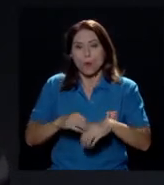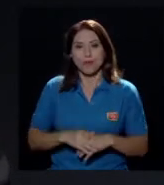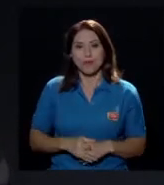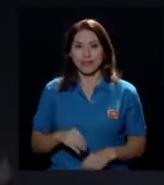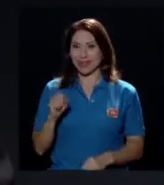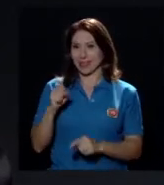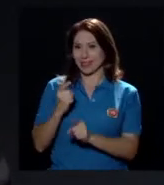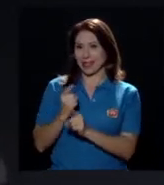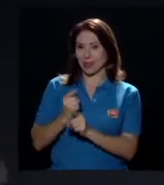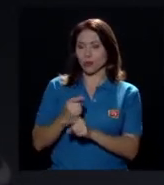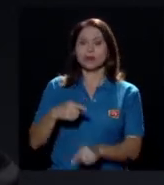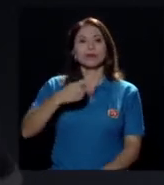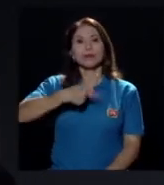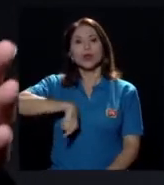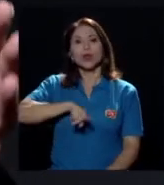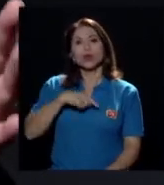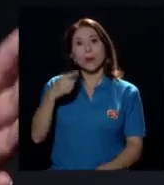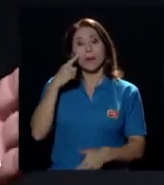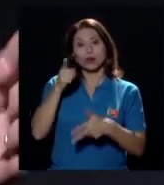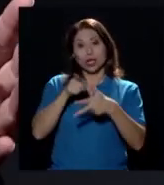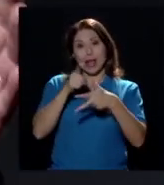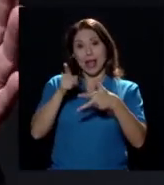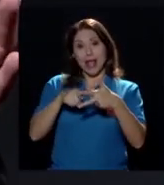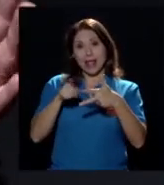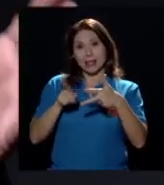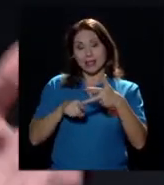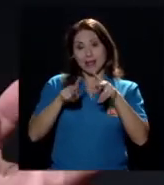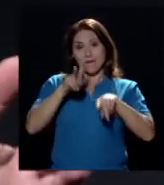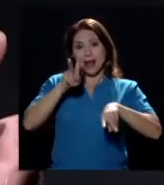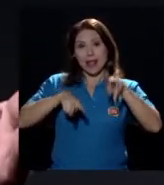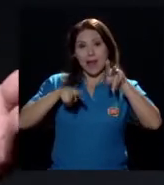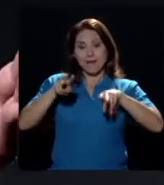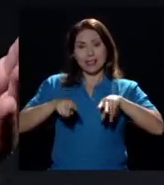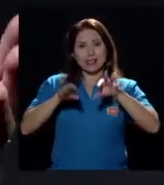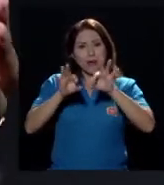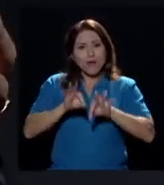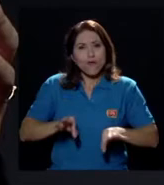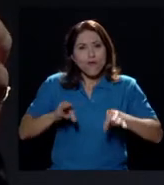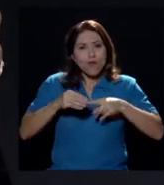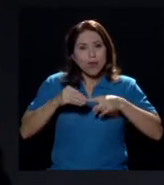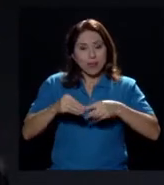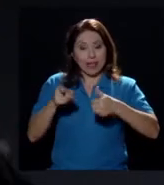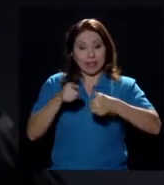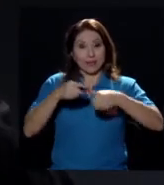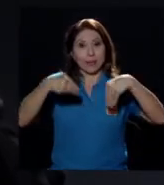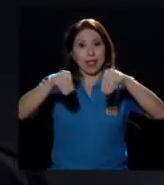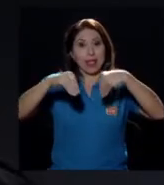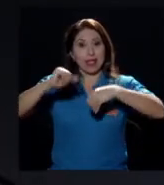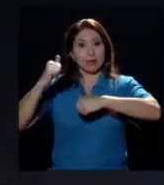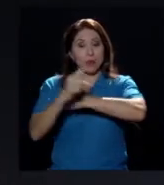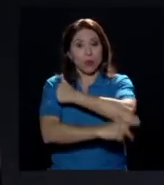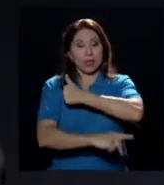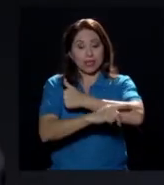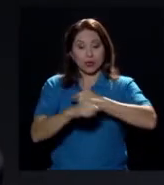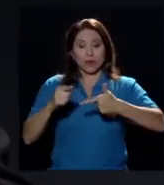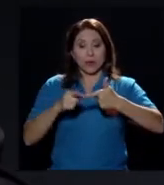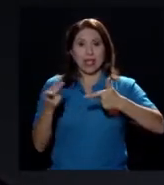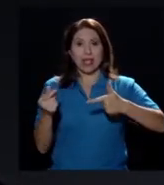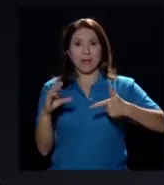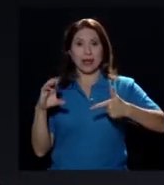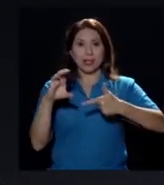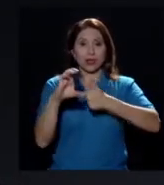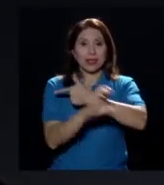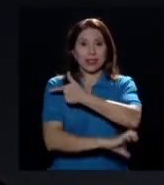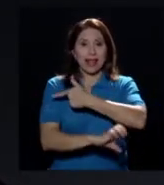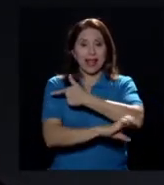bueno, sobre tres variables fundamentales: exportaciones, la inversión extranjera directa y el